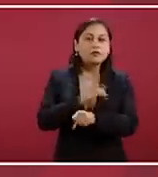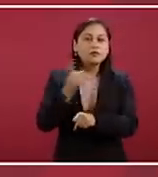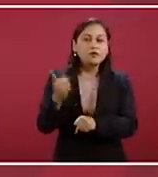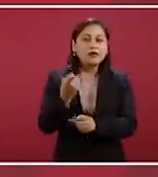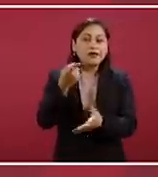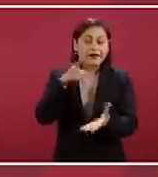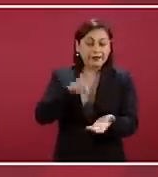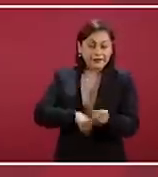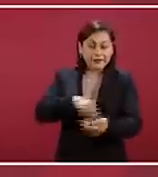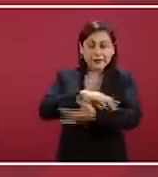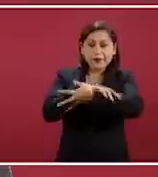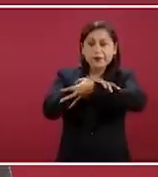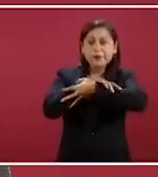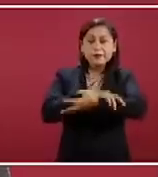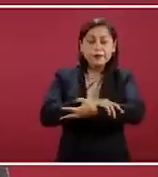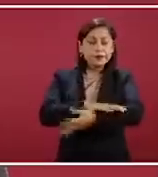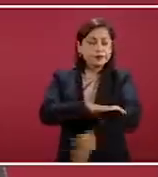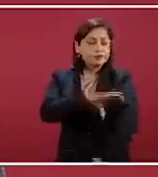universal.